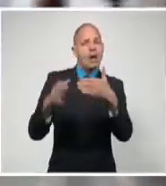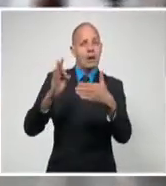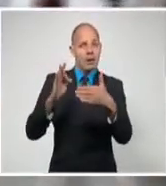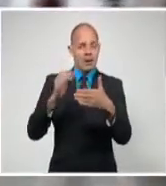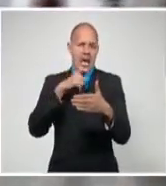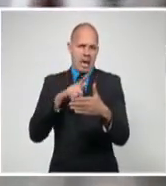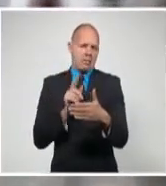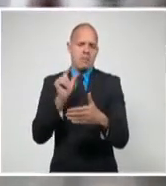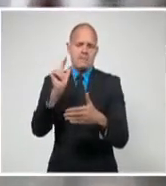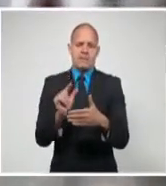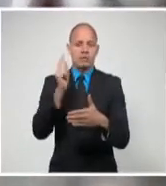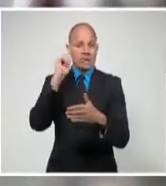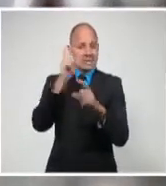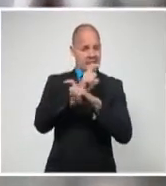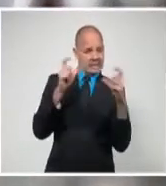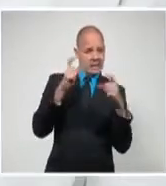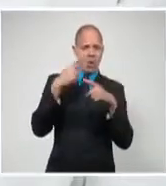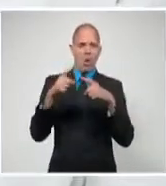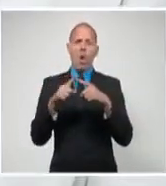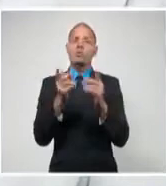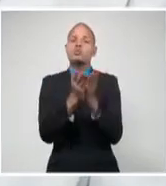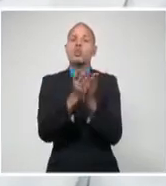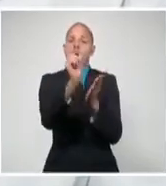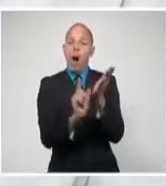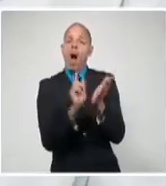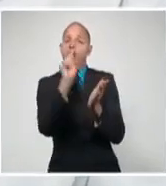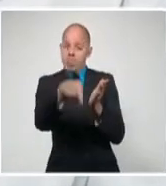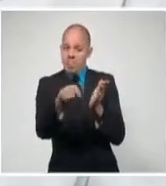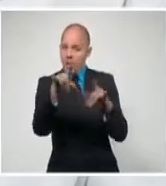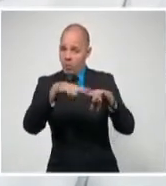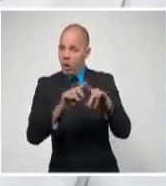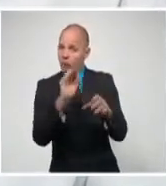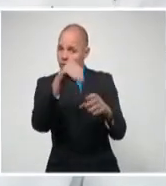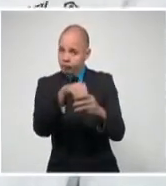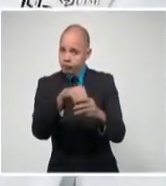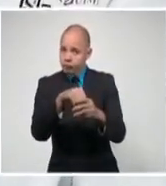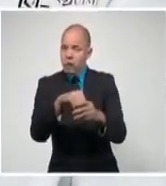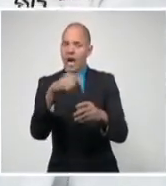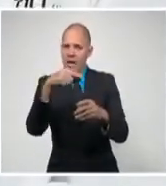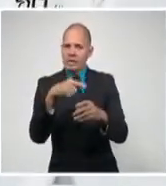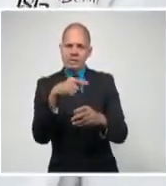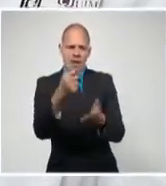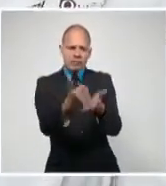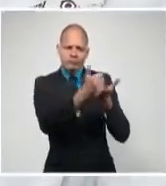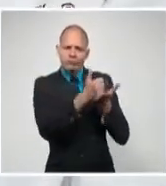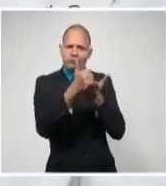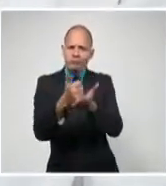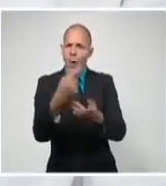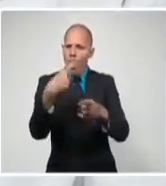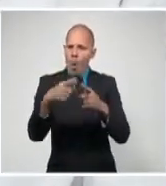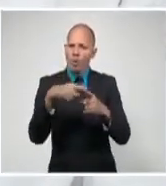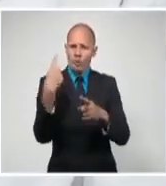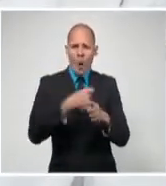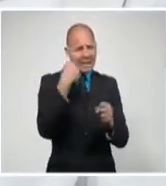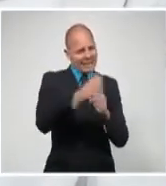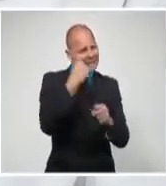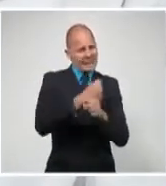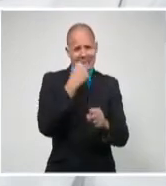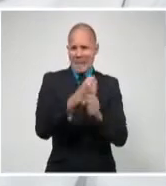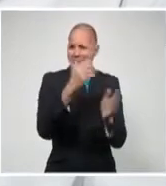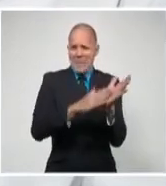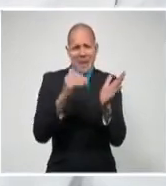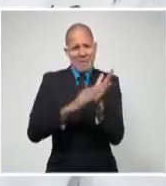de la ciencia y los estudiantes en la universidad. Y después de tanto tiempo y esfuerzo, fue una alegría enorme ver este contrato